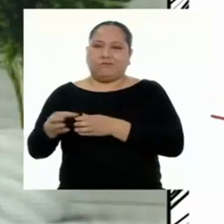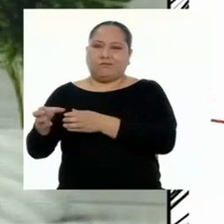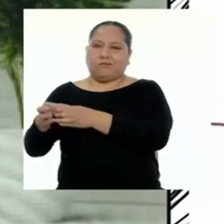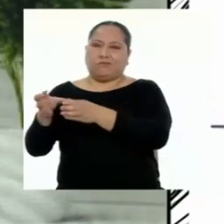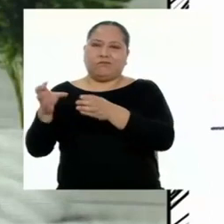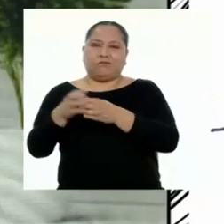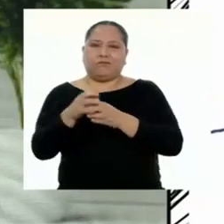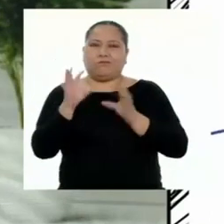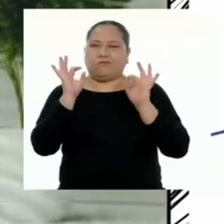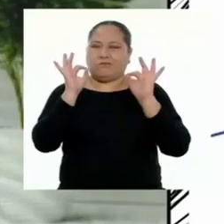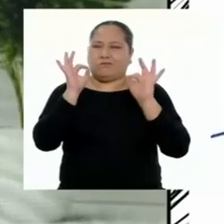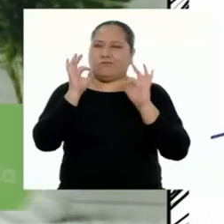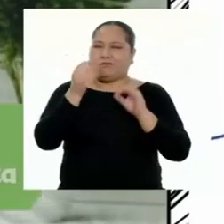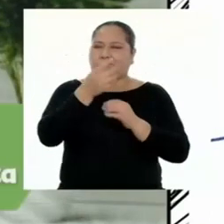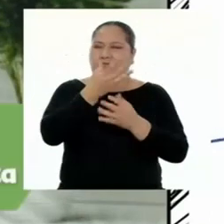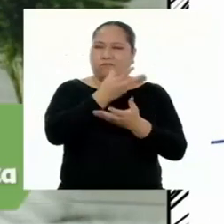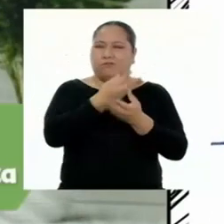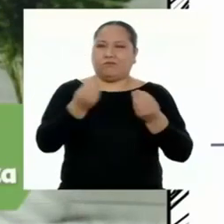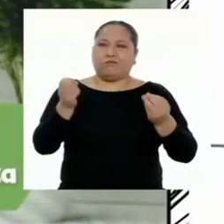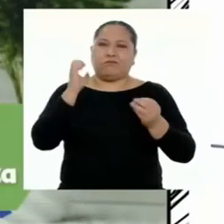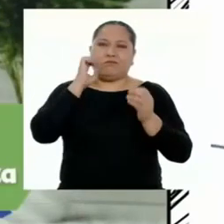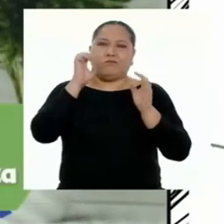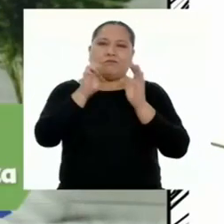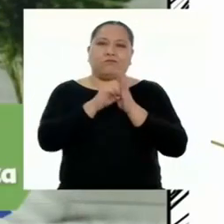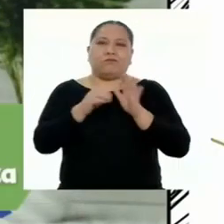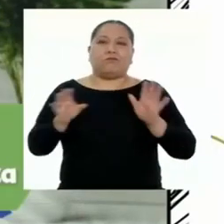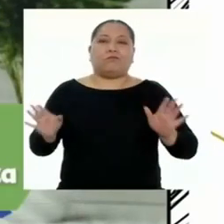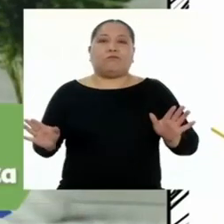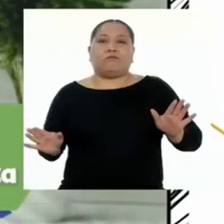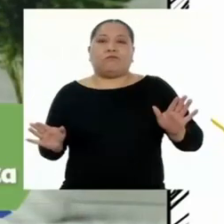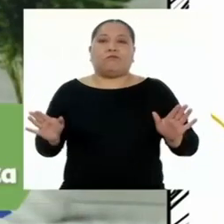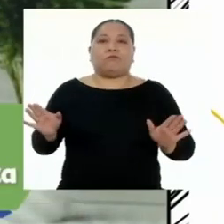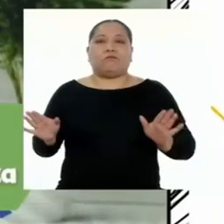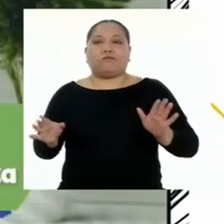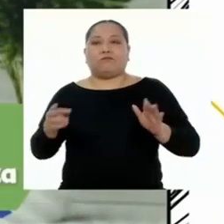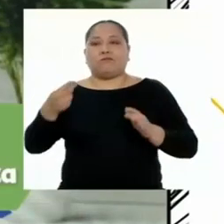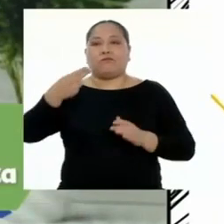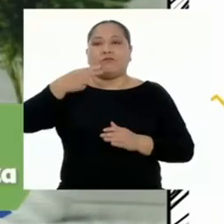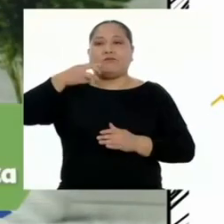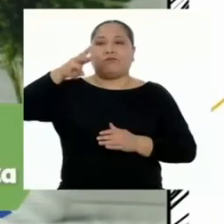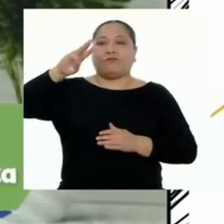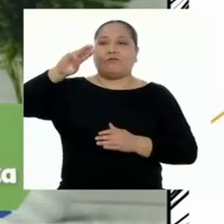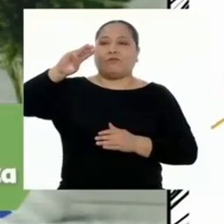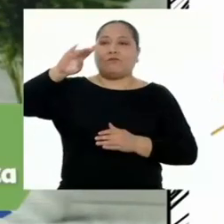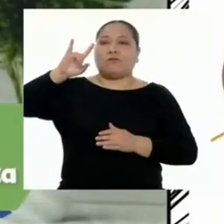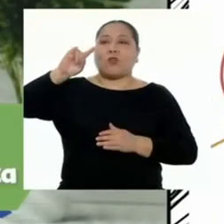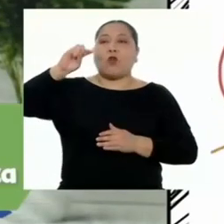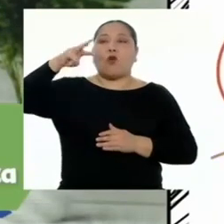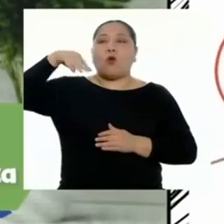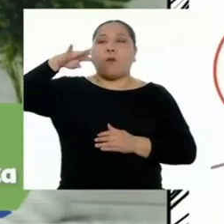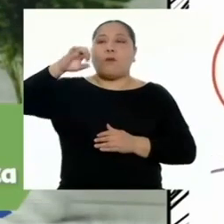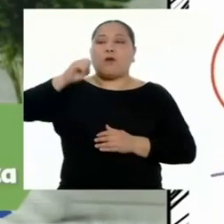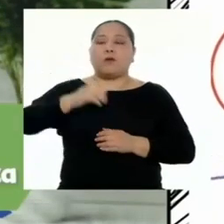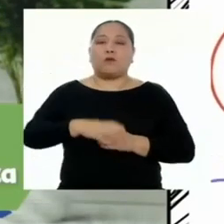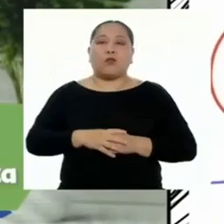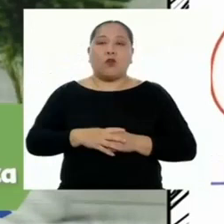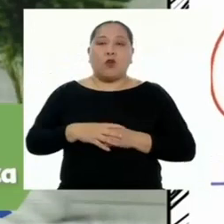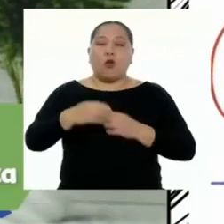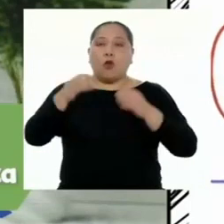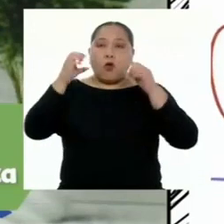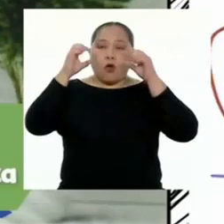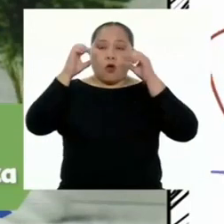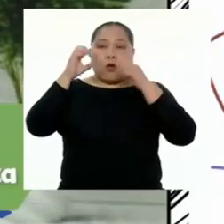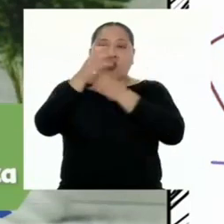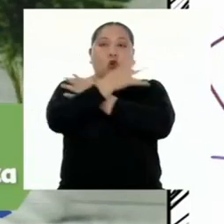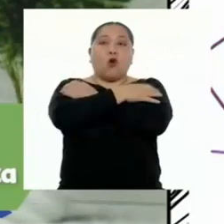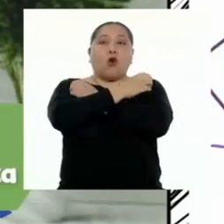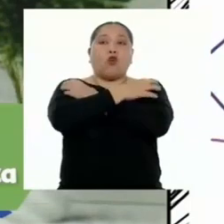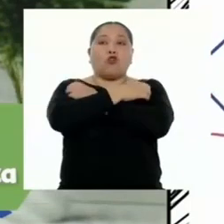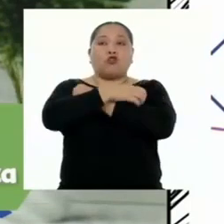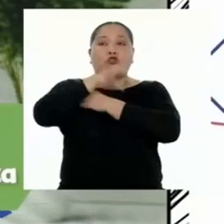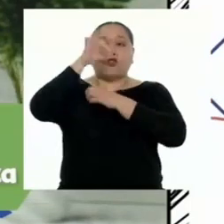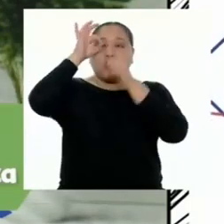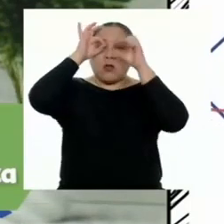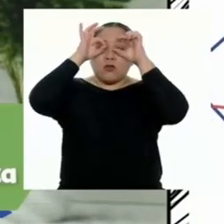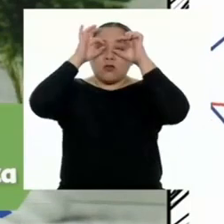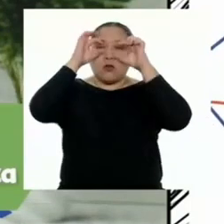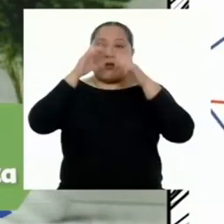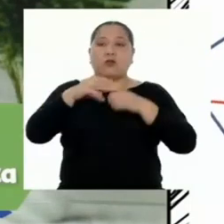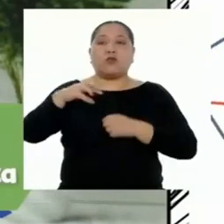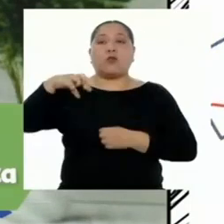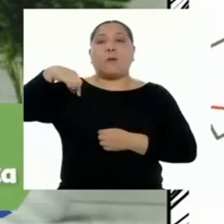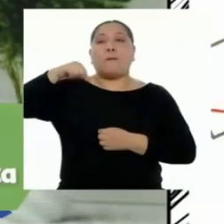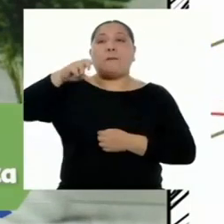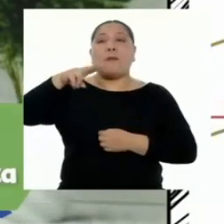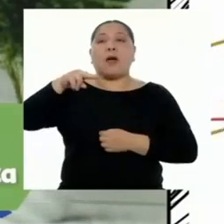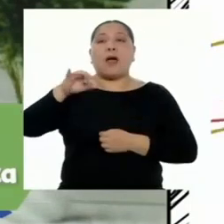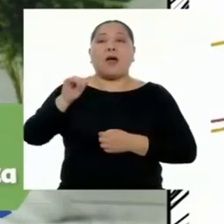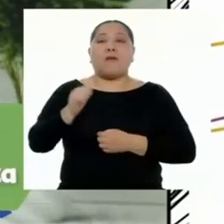en nuestro país, como por ejemplo el pingüino de Humboldt, el oso de anteojo, la pava aliblanca, el mono choro de